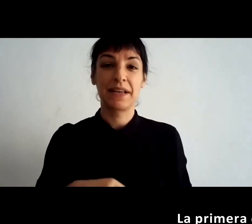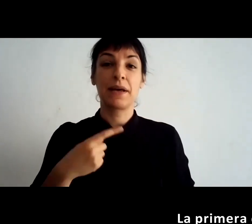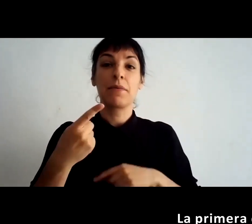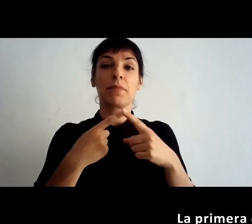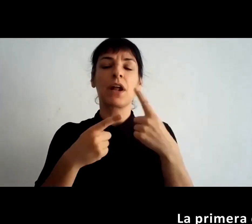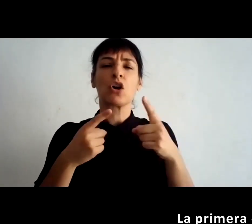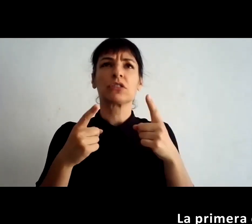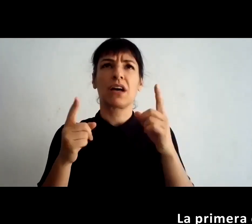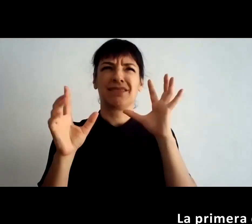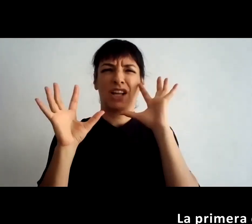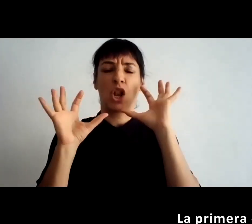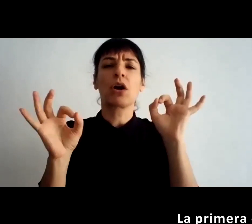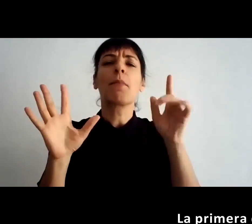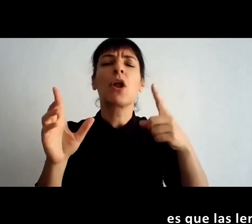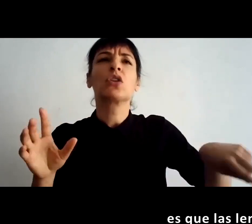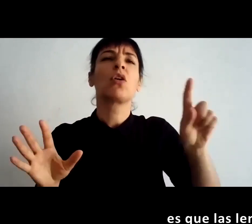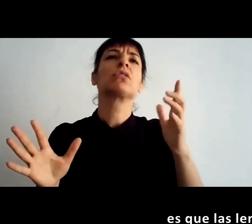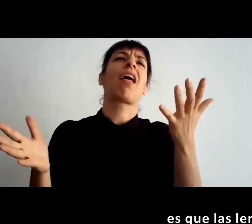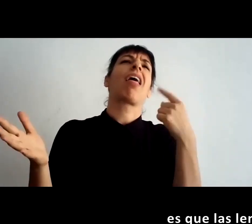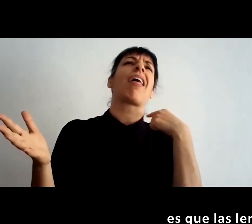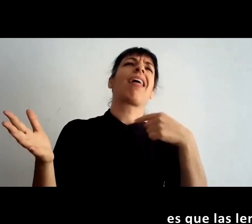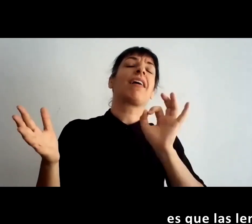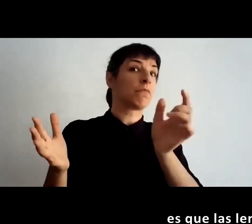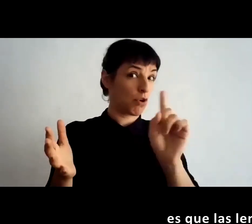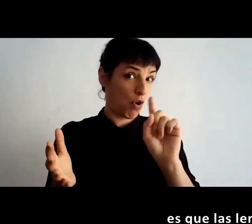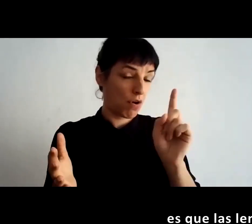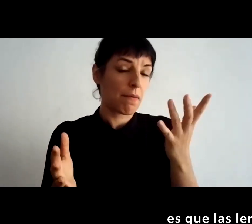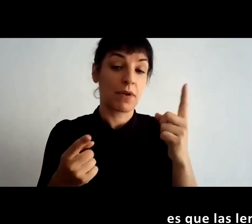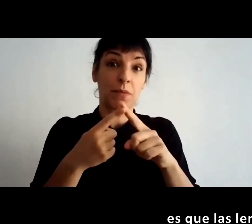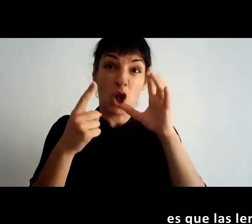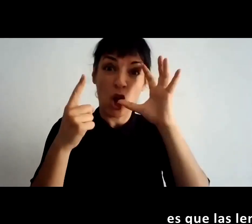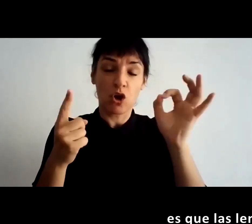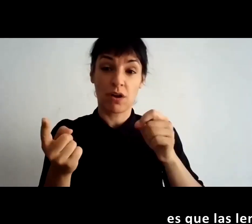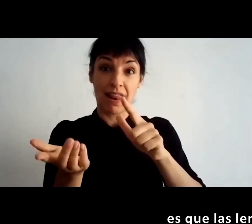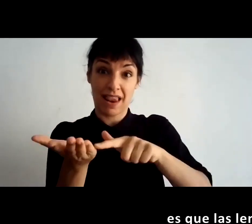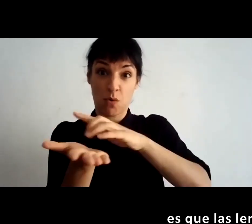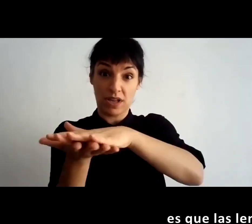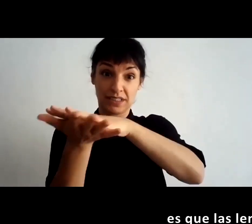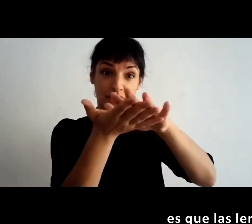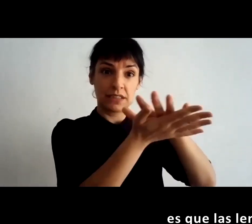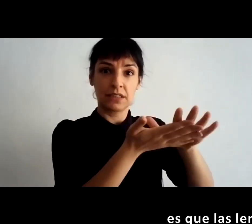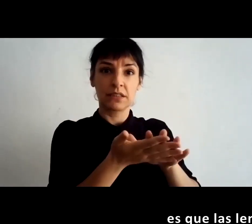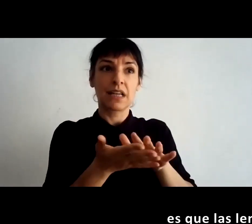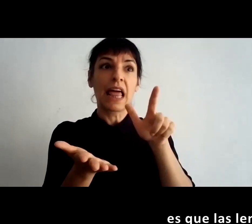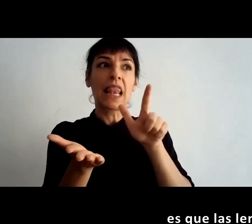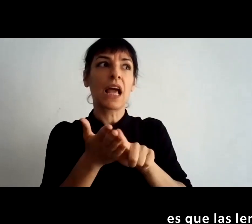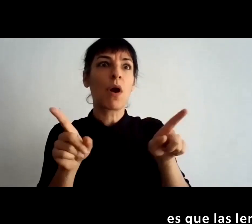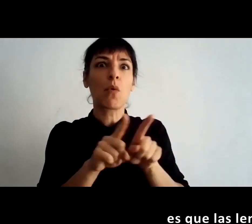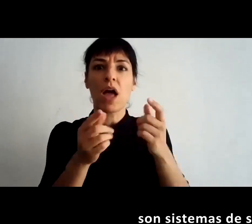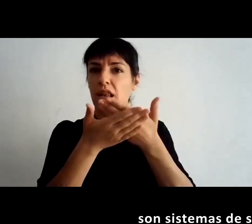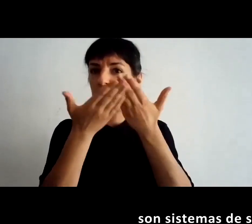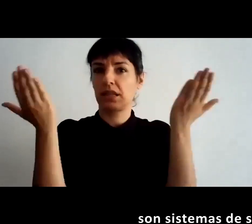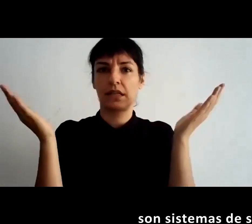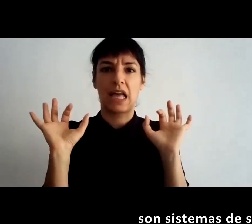obvia para todo el mundo, es que las lenguas de signos son lenguas como las demás.